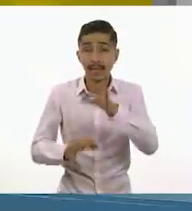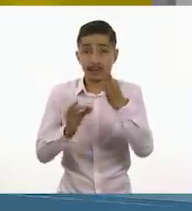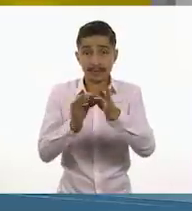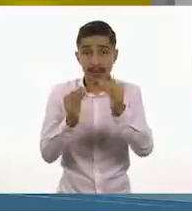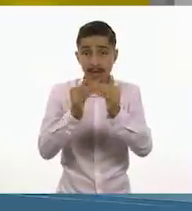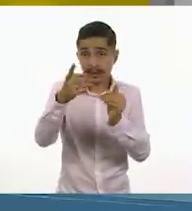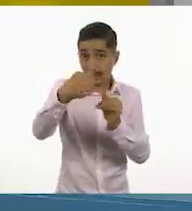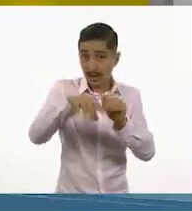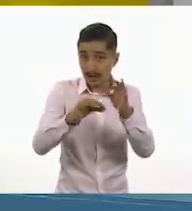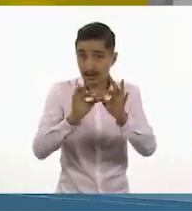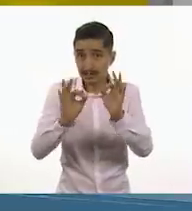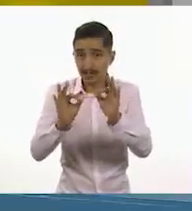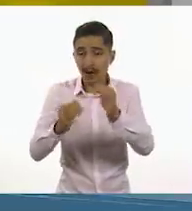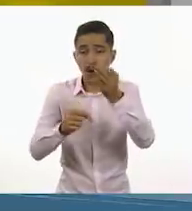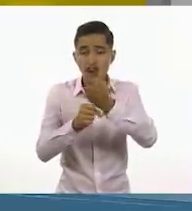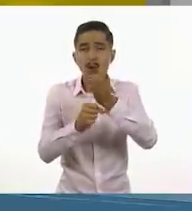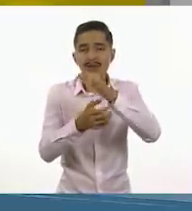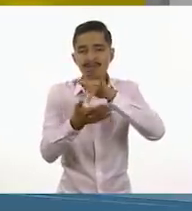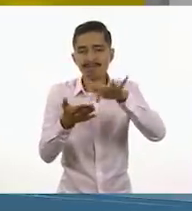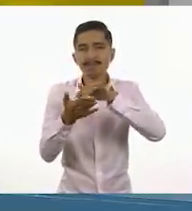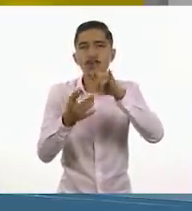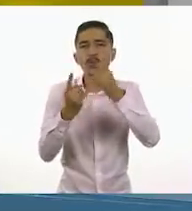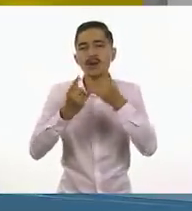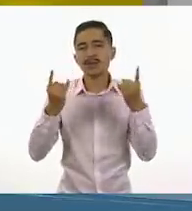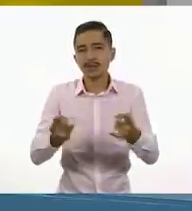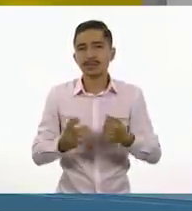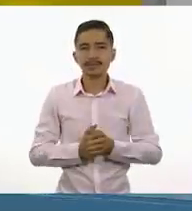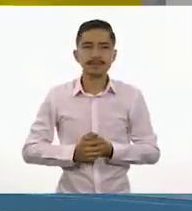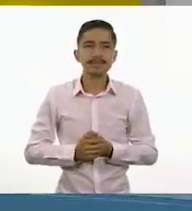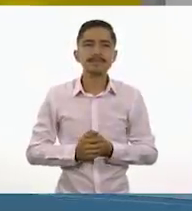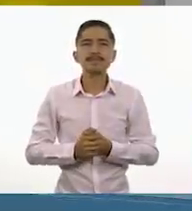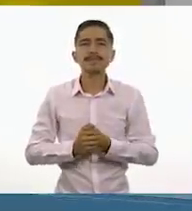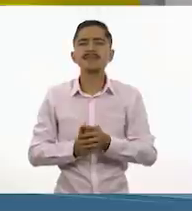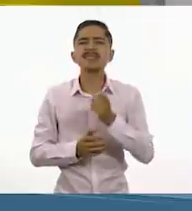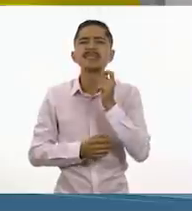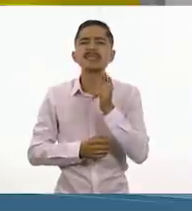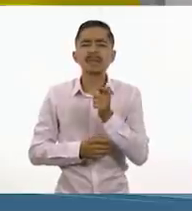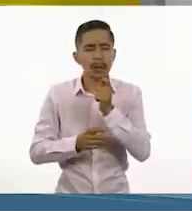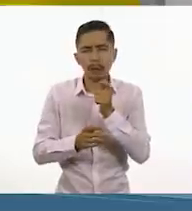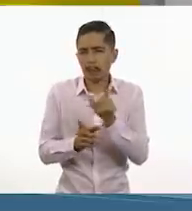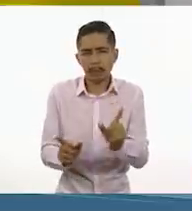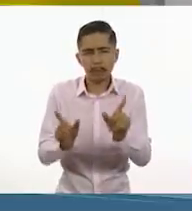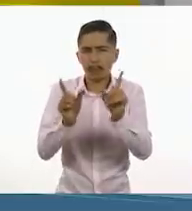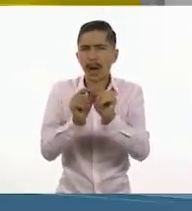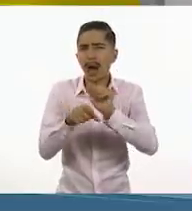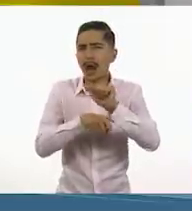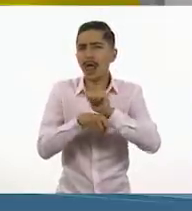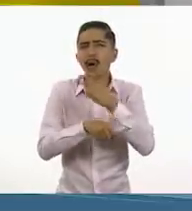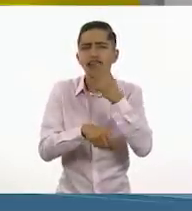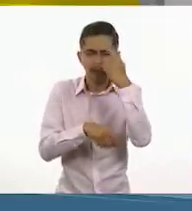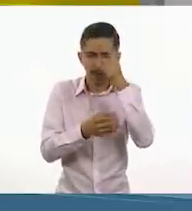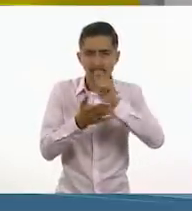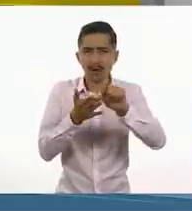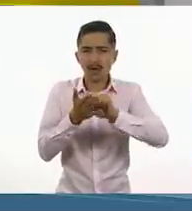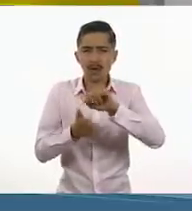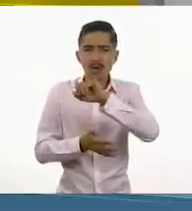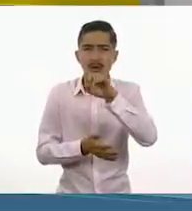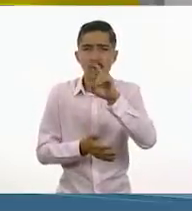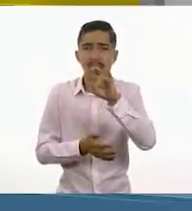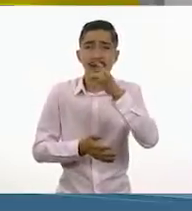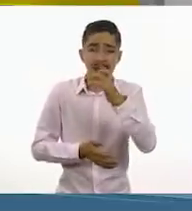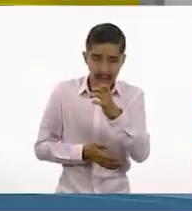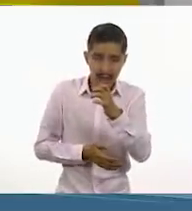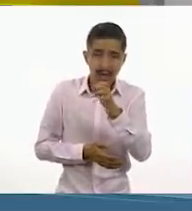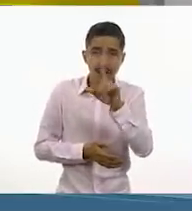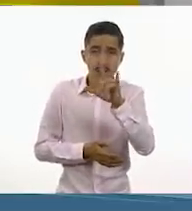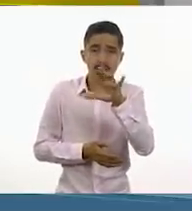casa? Porque el día de hoy vamos a leer un cuento. Muy bien. Se trata de un breve relato del escritor argentino Jorge Luis Borges sobre